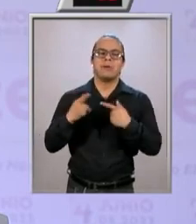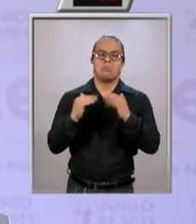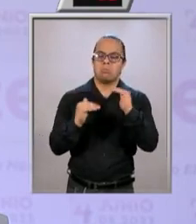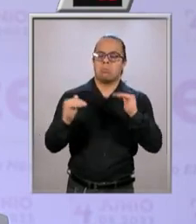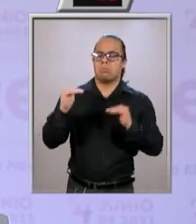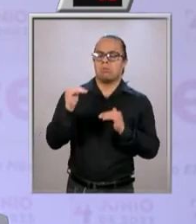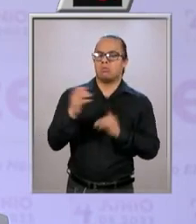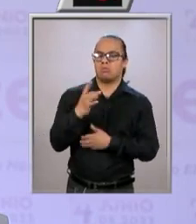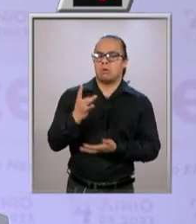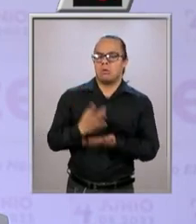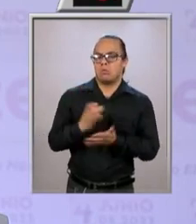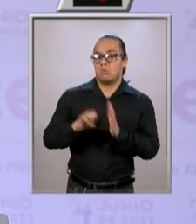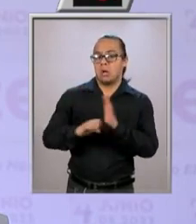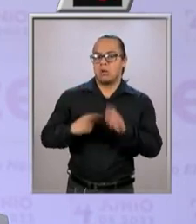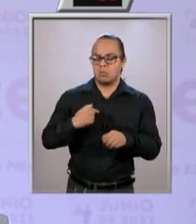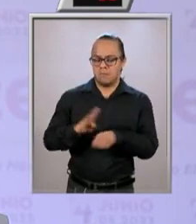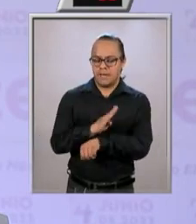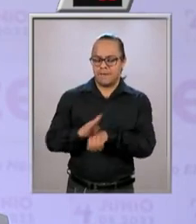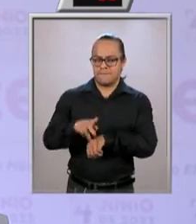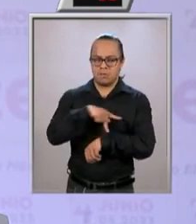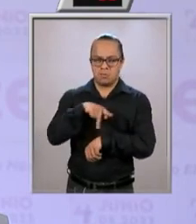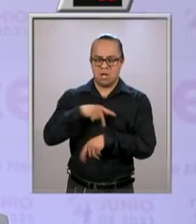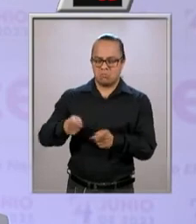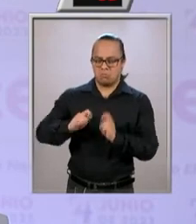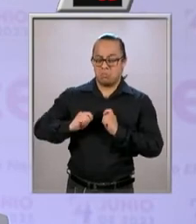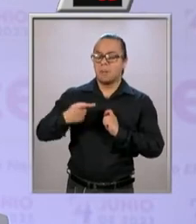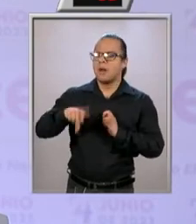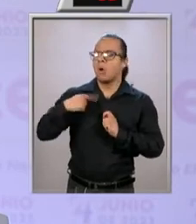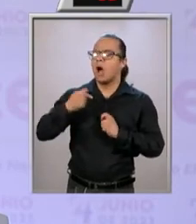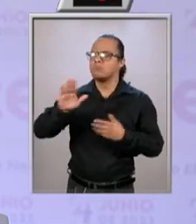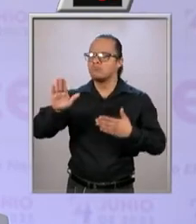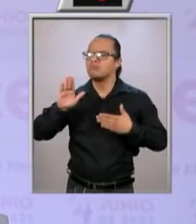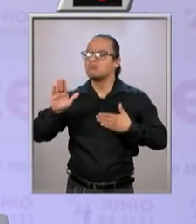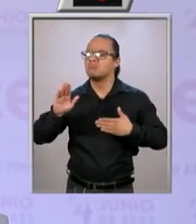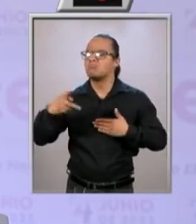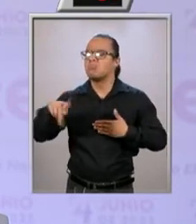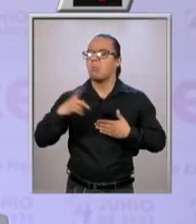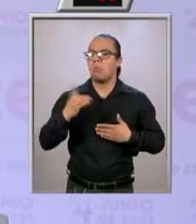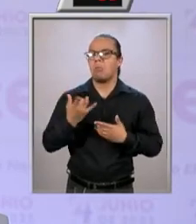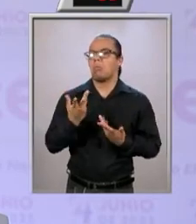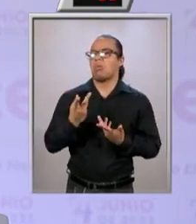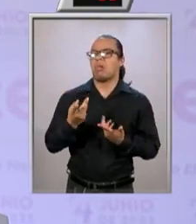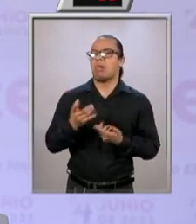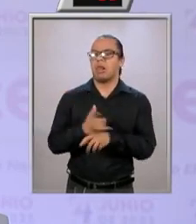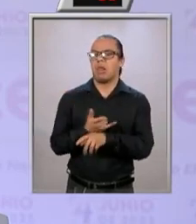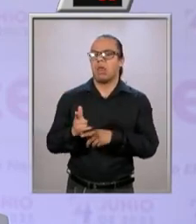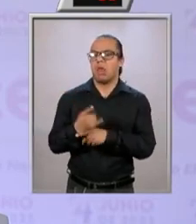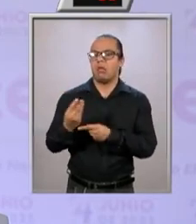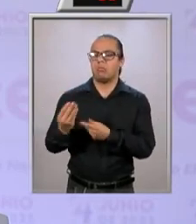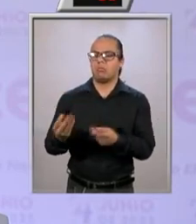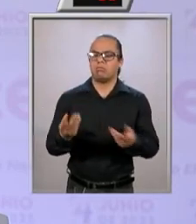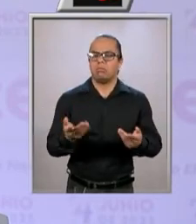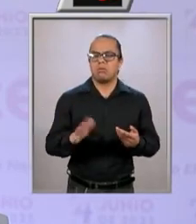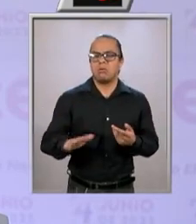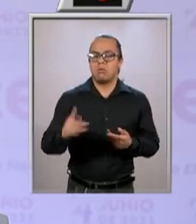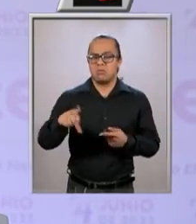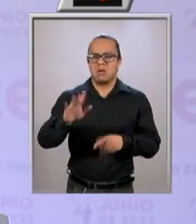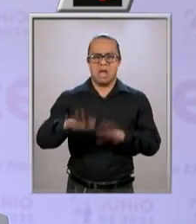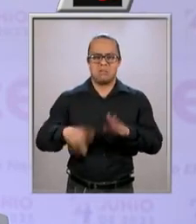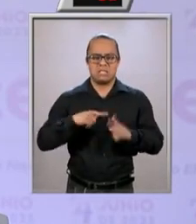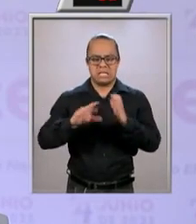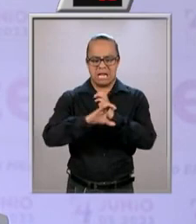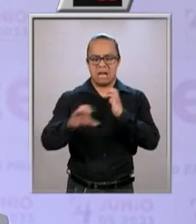por querer tener un un beneficio les prometen y liberan liberan de manera desmedida algunas unidades